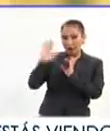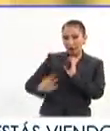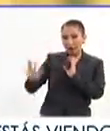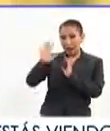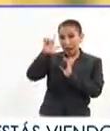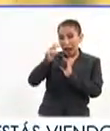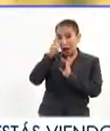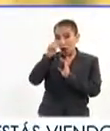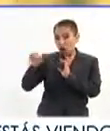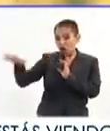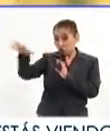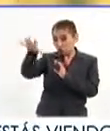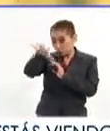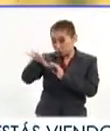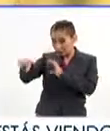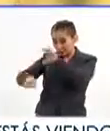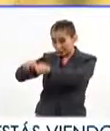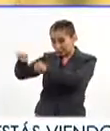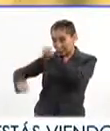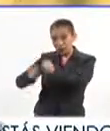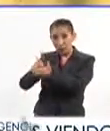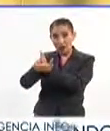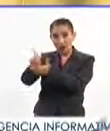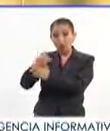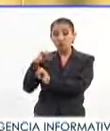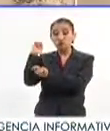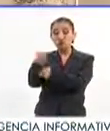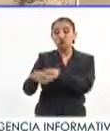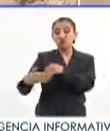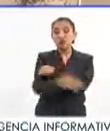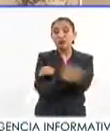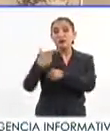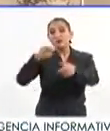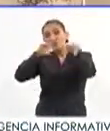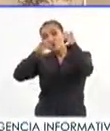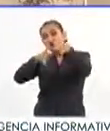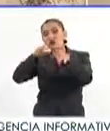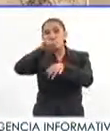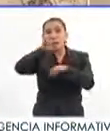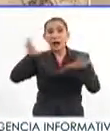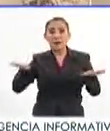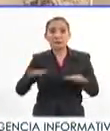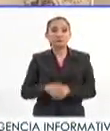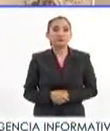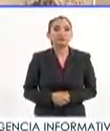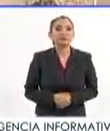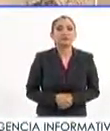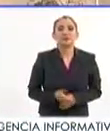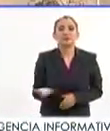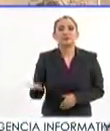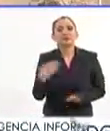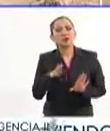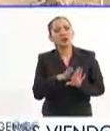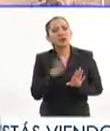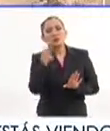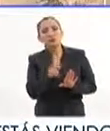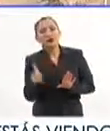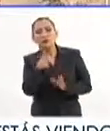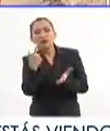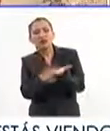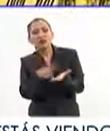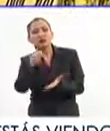zona de lagos para los derechos de pesca y caza de aves. Claro. ¿Qué tipo de pueblo era el que